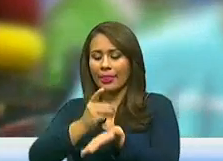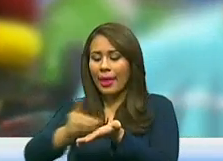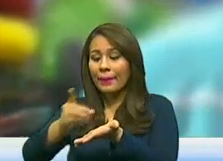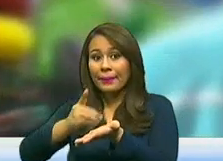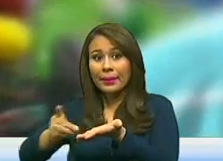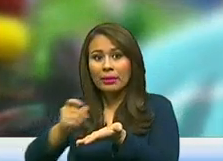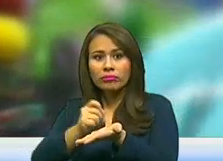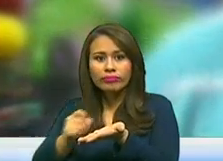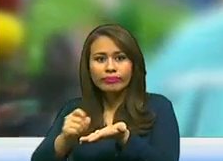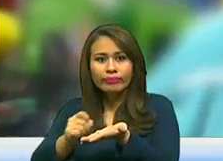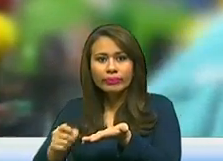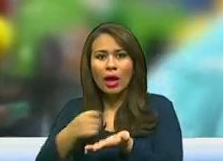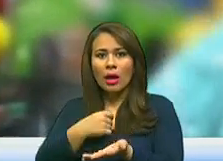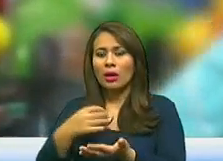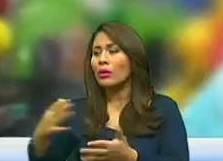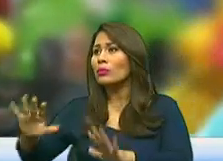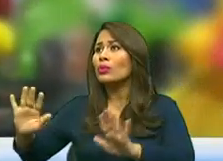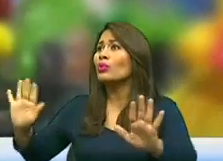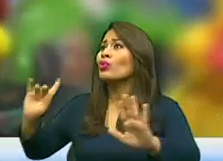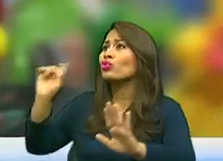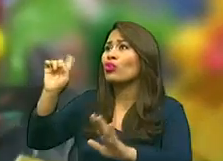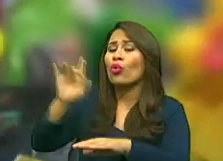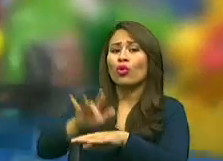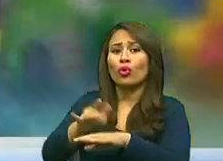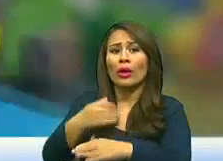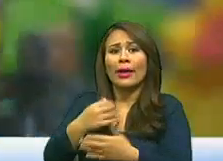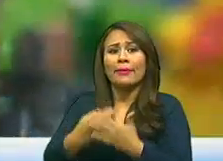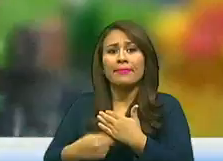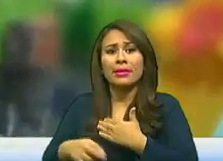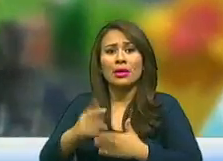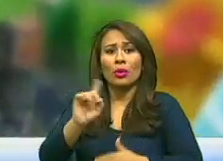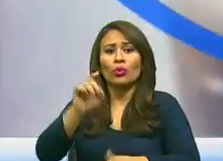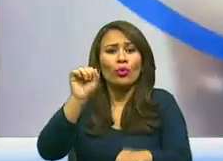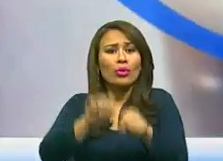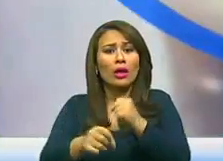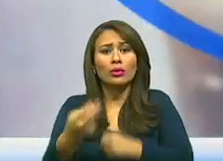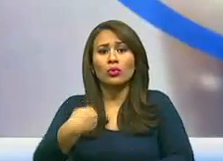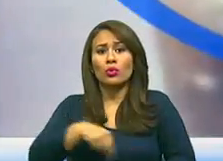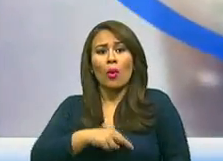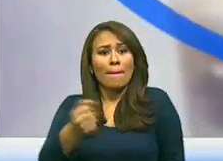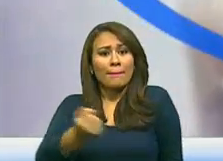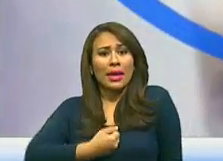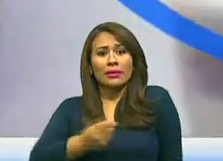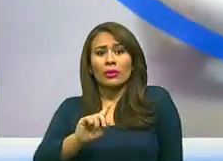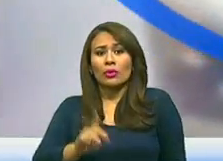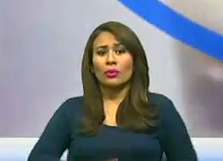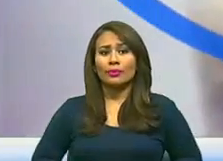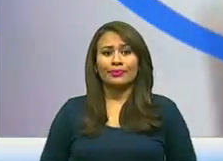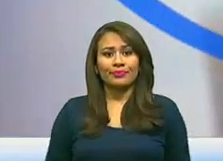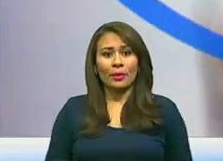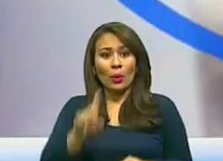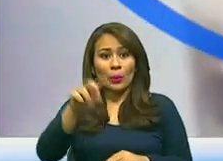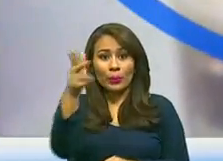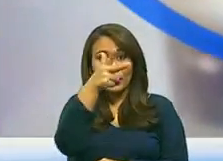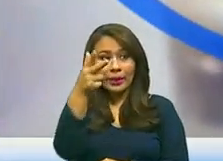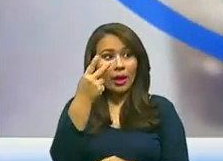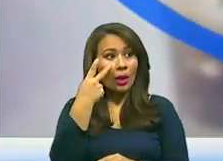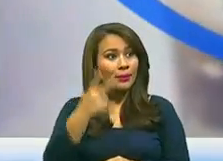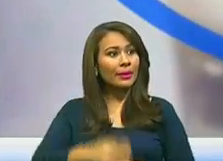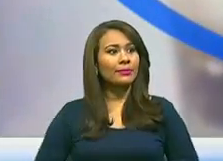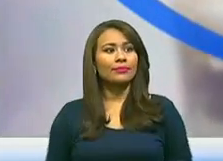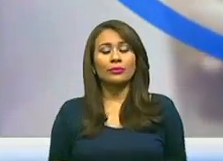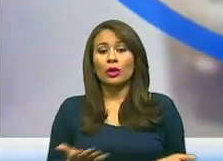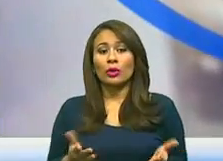favor, le digo, tranquilo, le digo, llévense lo que sean, le digo, lo que ustedes quieran, pero no nos hagan daño. El video captado con una de las cámaras de seguridad del